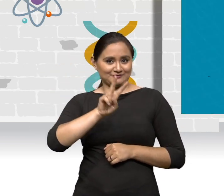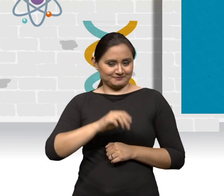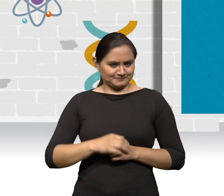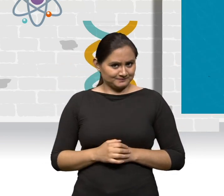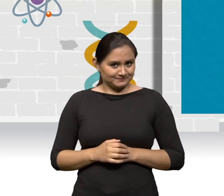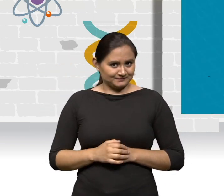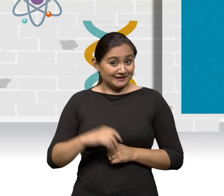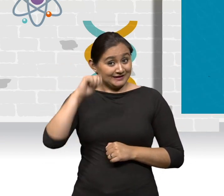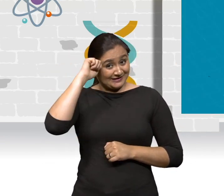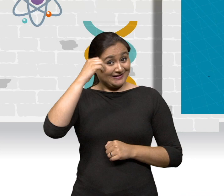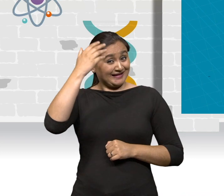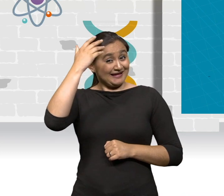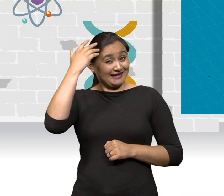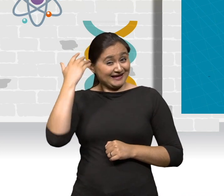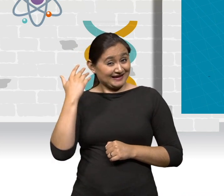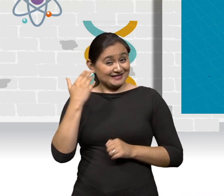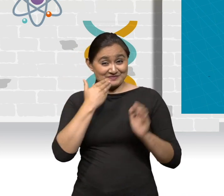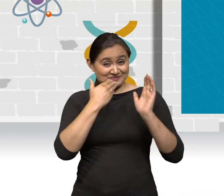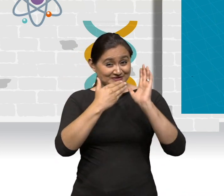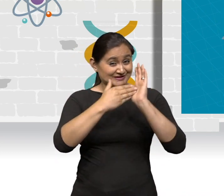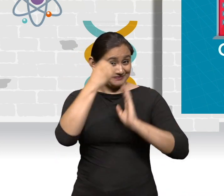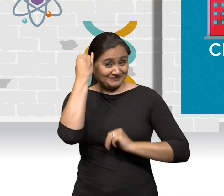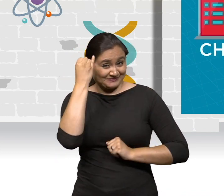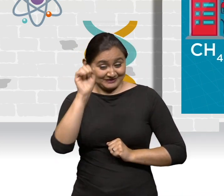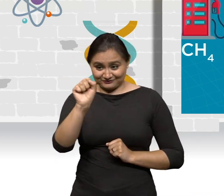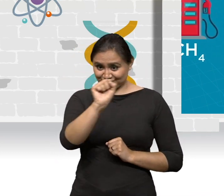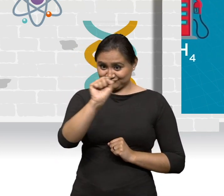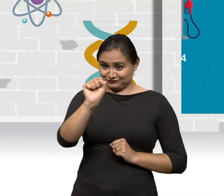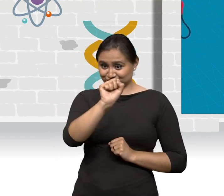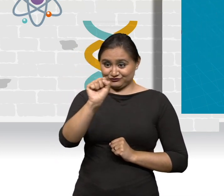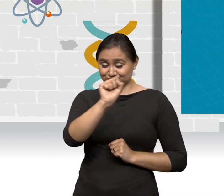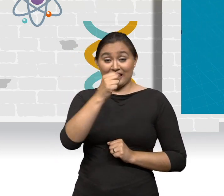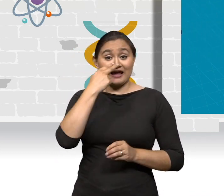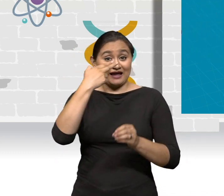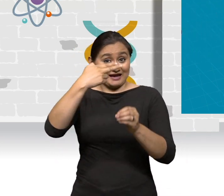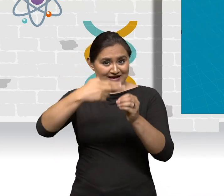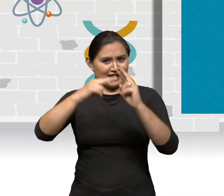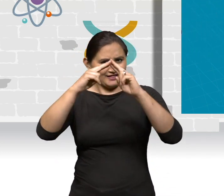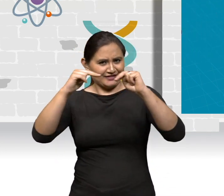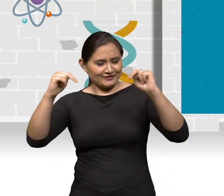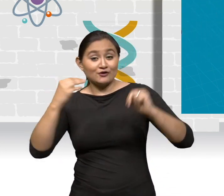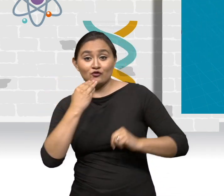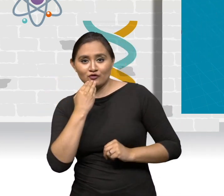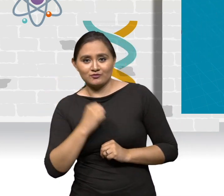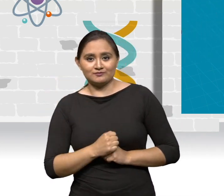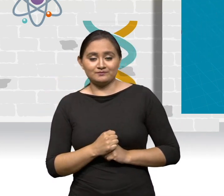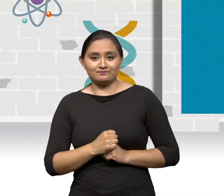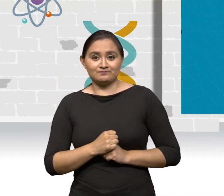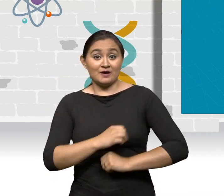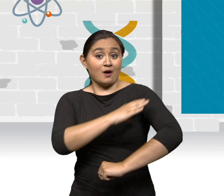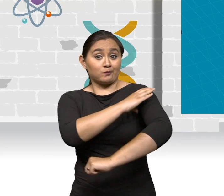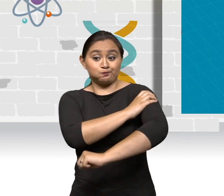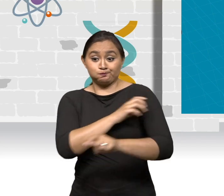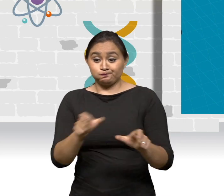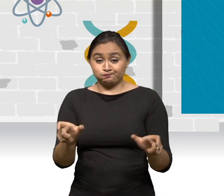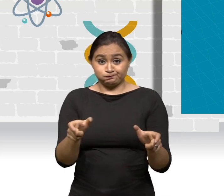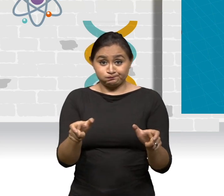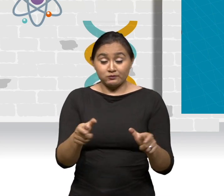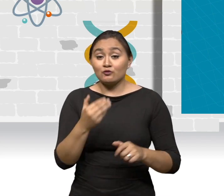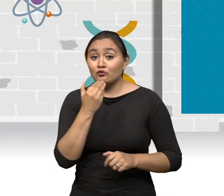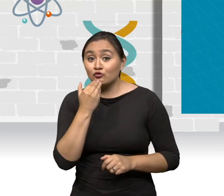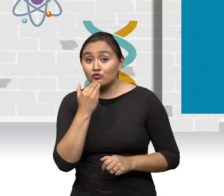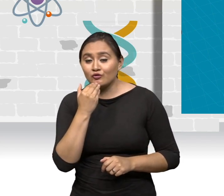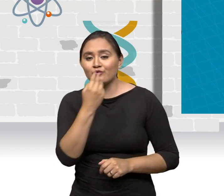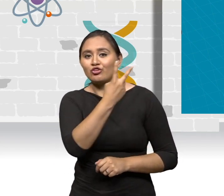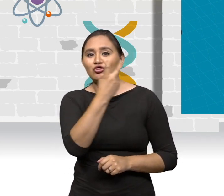P2. Volvamos entonces al ejemplo del auto que utiliza gas natural como combustible para resolver un ejercicio.